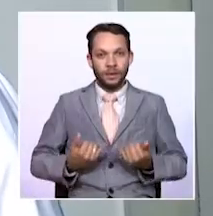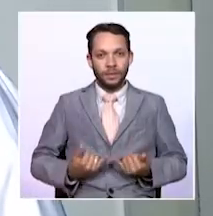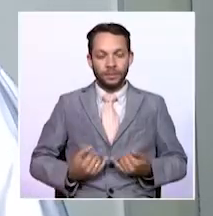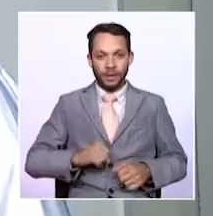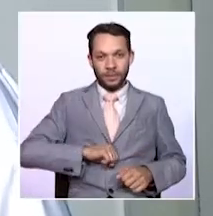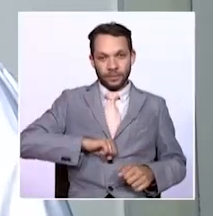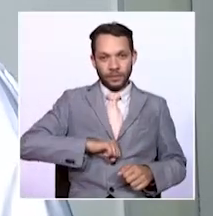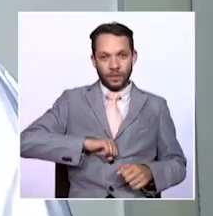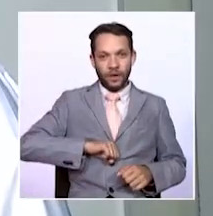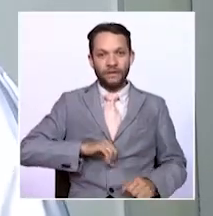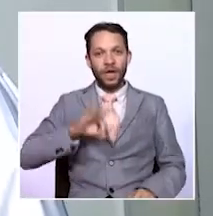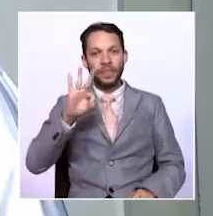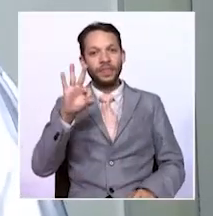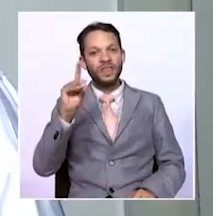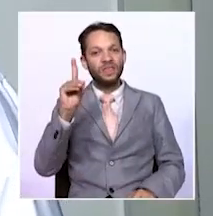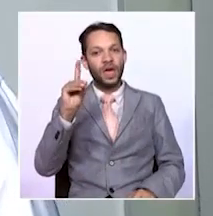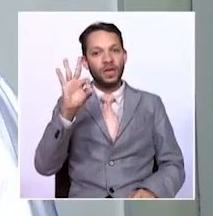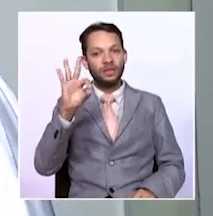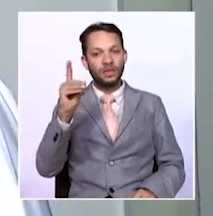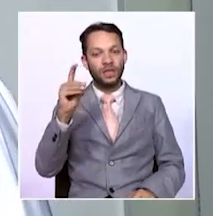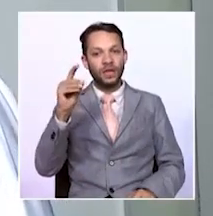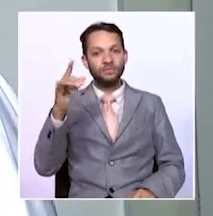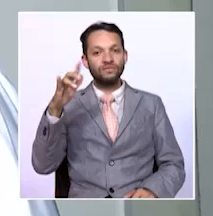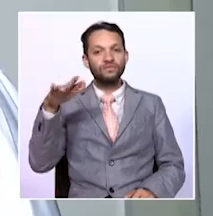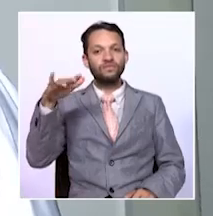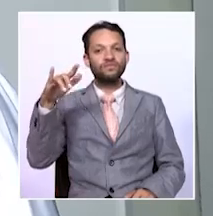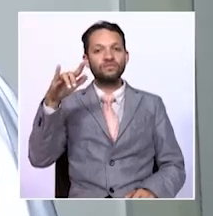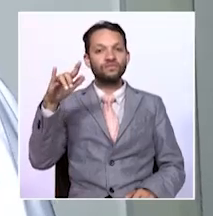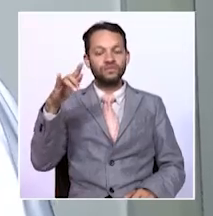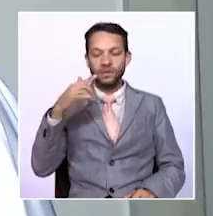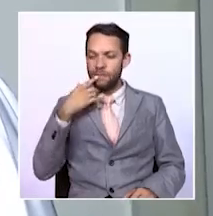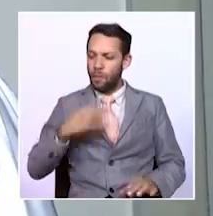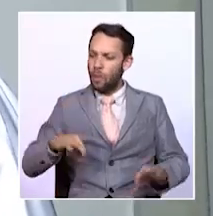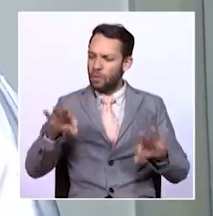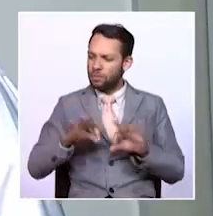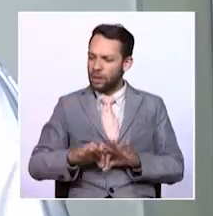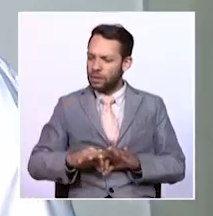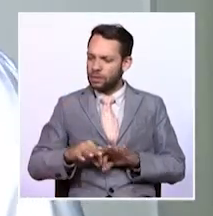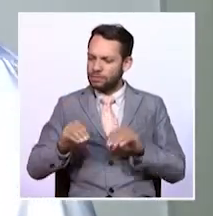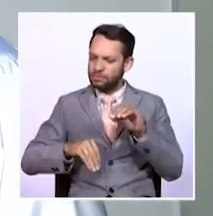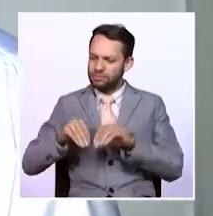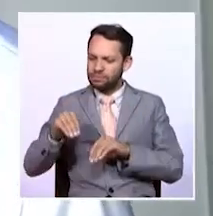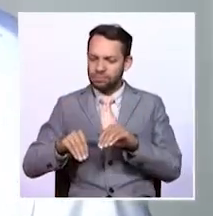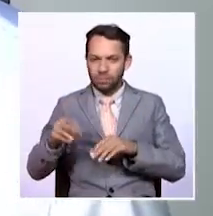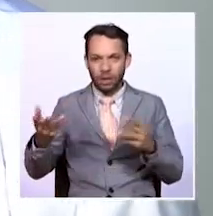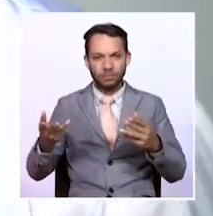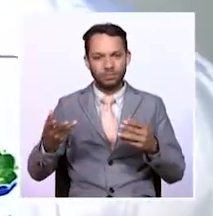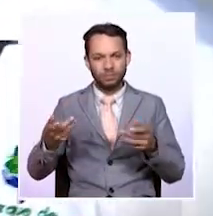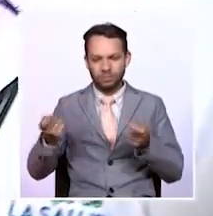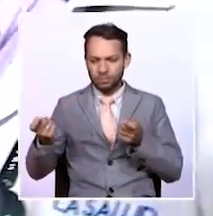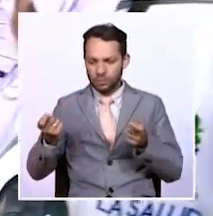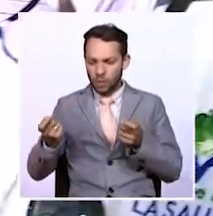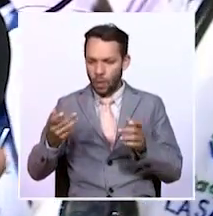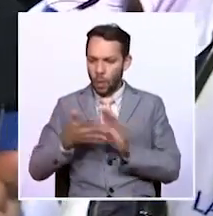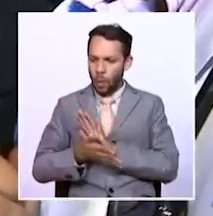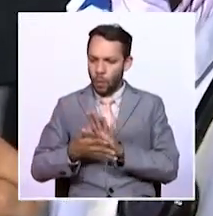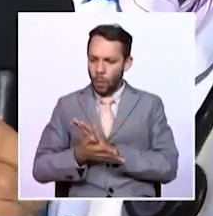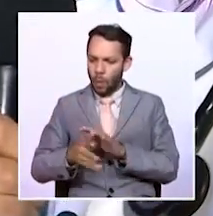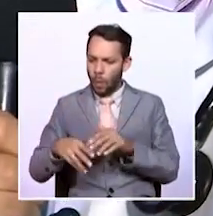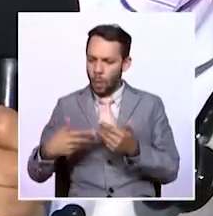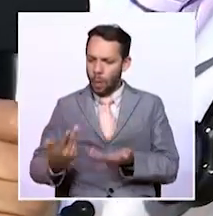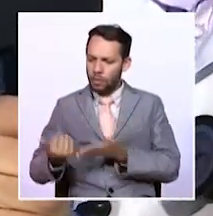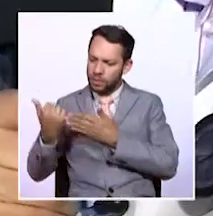3D. Doctor Mauricio Rojas, háblenos un poquito sobre este método diagnóstico y cómo lo podemos